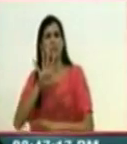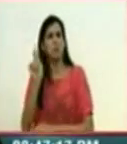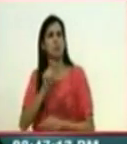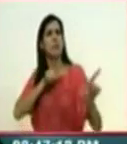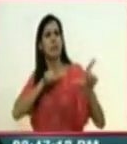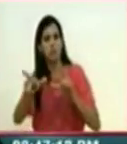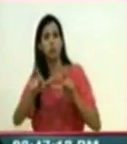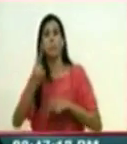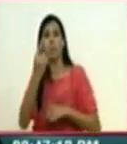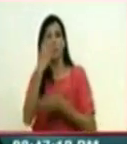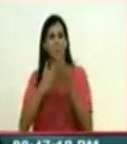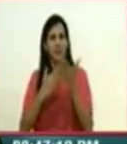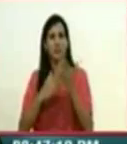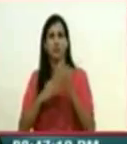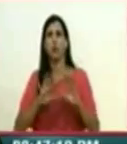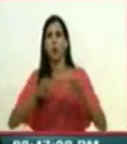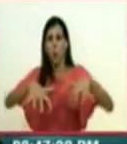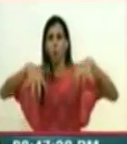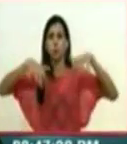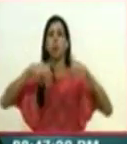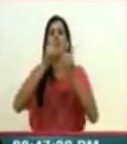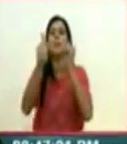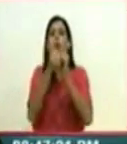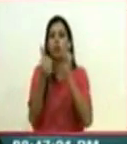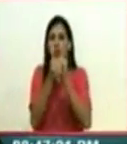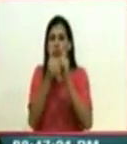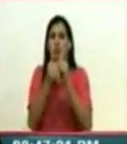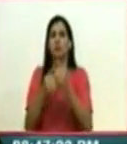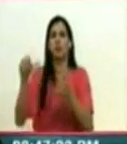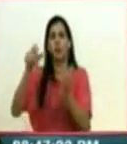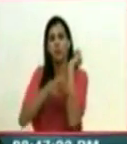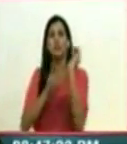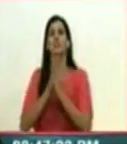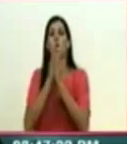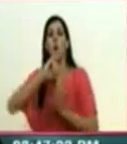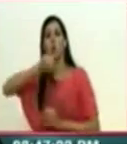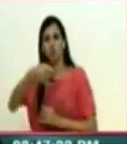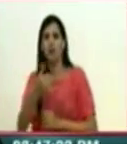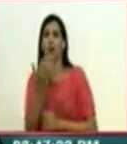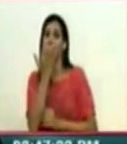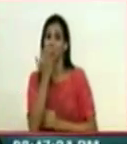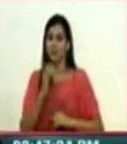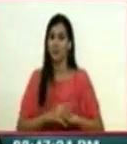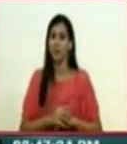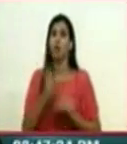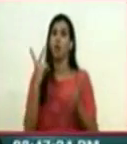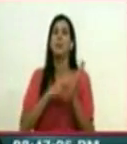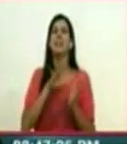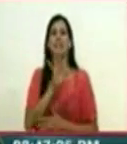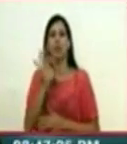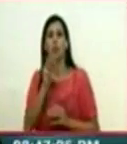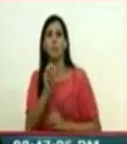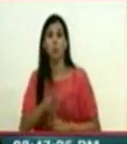culminada la primera etapa del Polideportivo Norte Los Liceos, ubicado en la parroquia San José de Caracas. Este espacio de 2.500